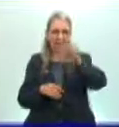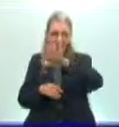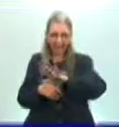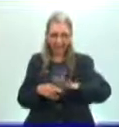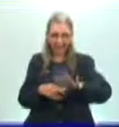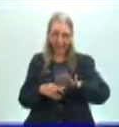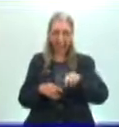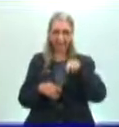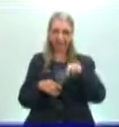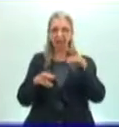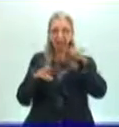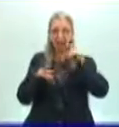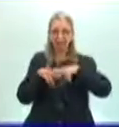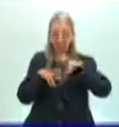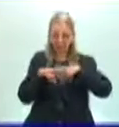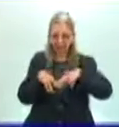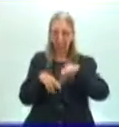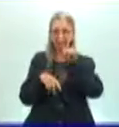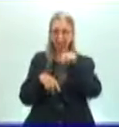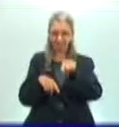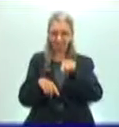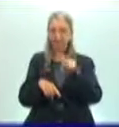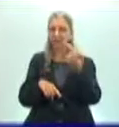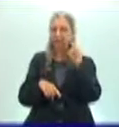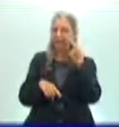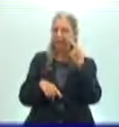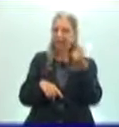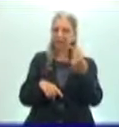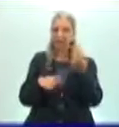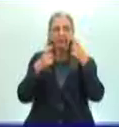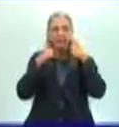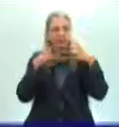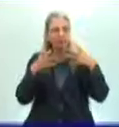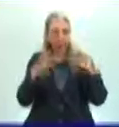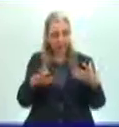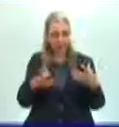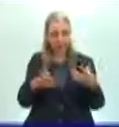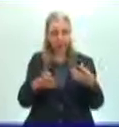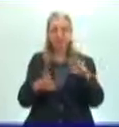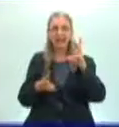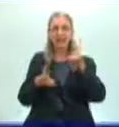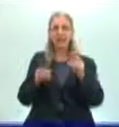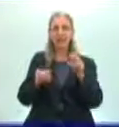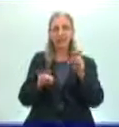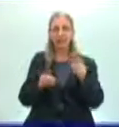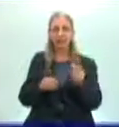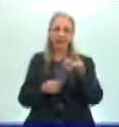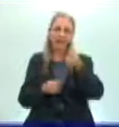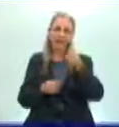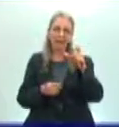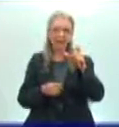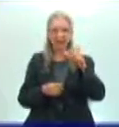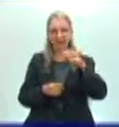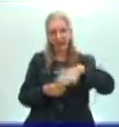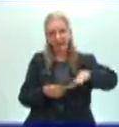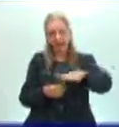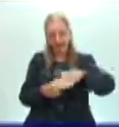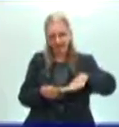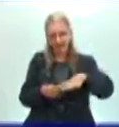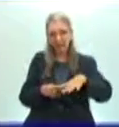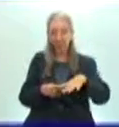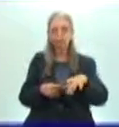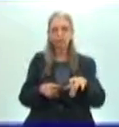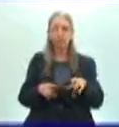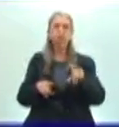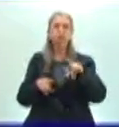en la figura. Y vamos a ver la importancia, ¿no?, que tiene tener claro que para calcular áreas en ocasiones podemos sumar áreas